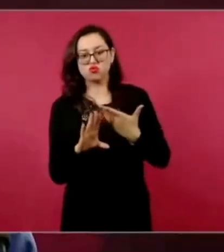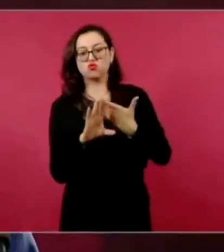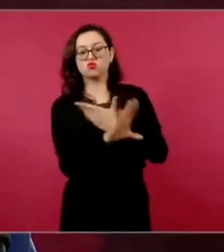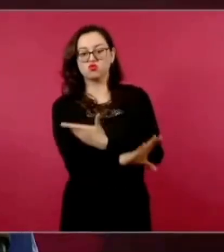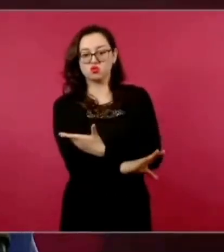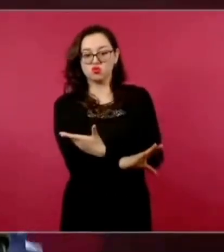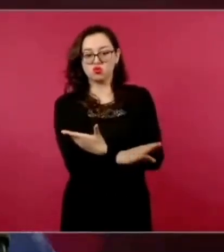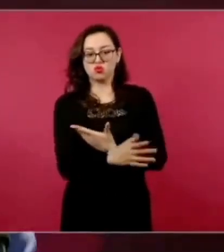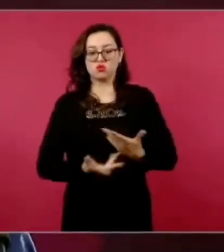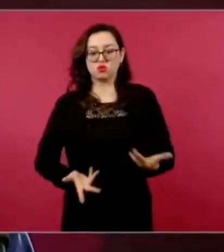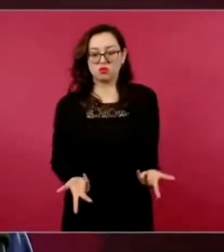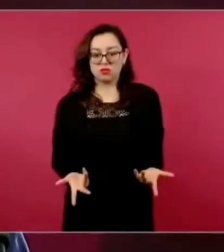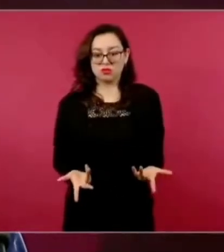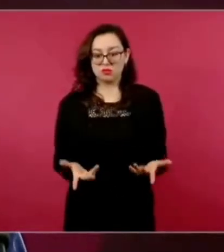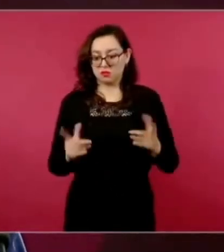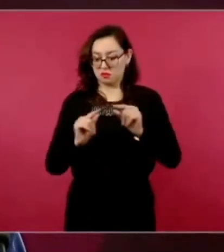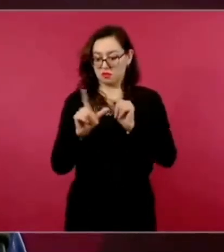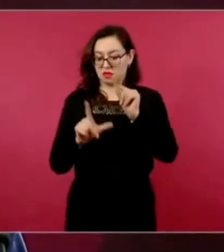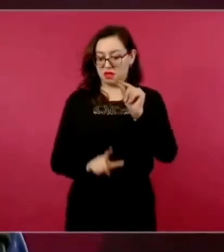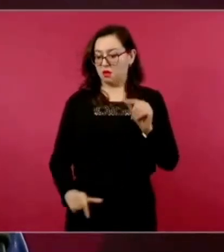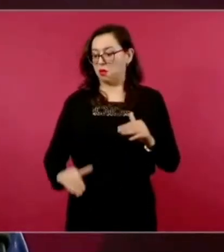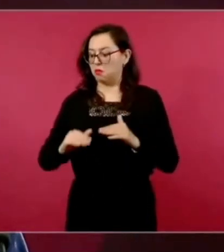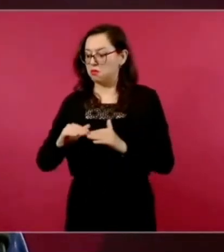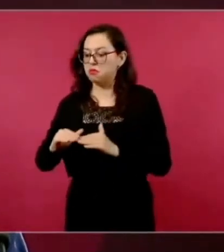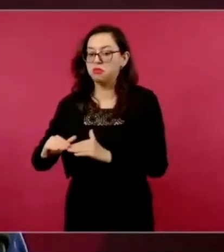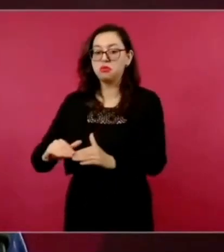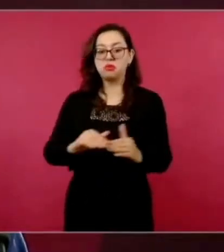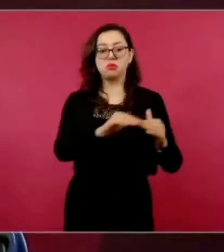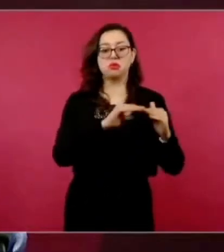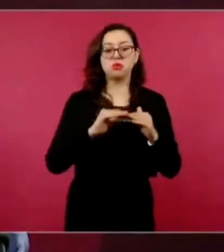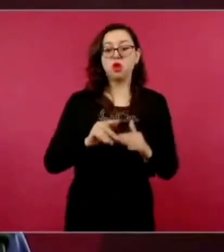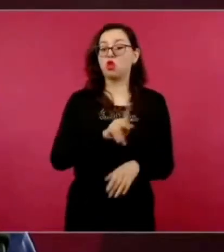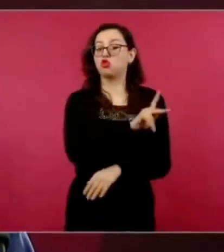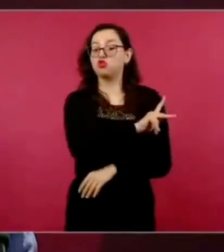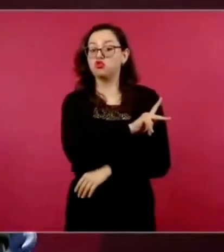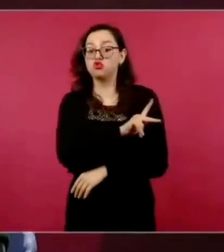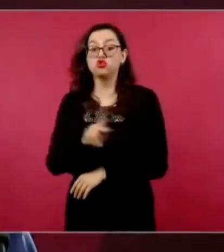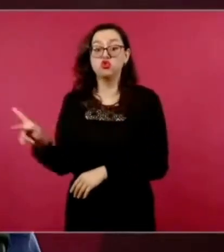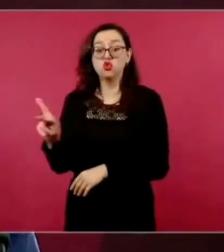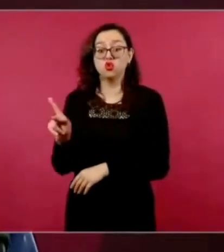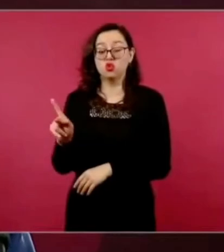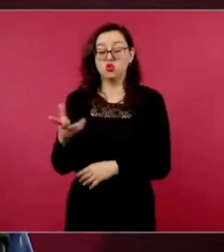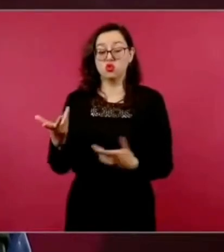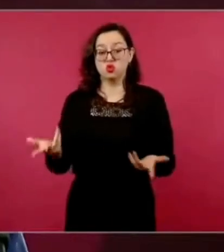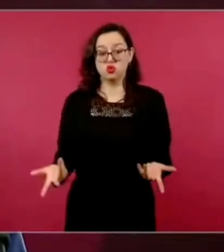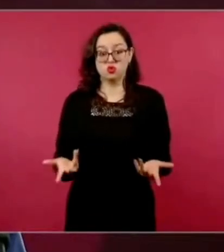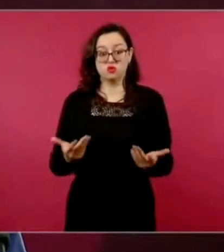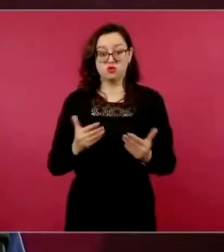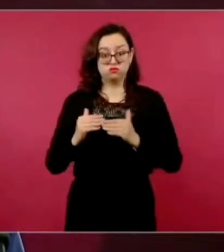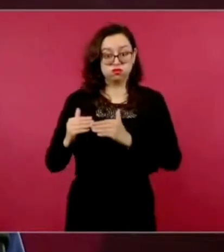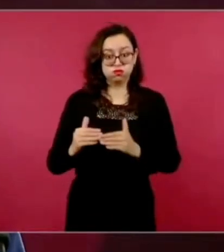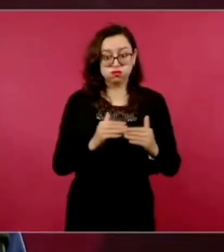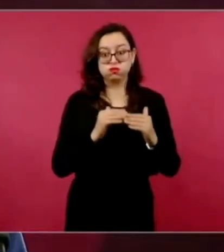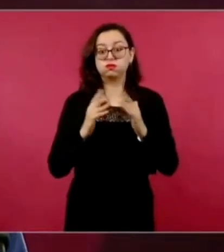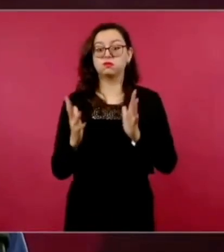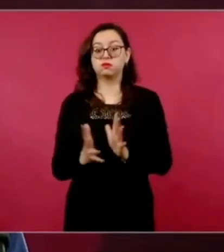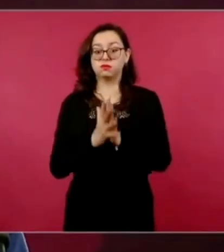un país de unos cuantos, que haya una auténtica democracia